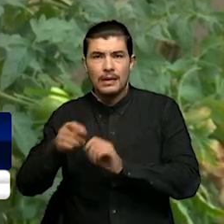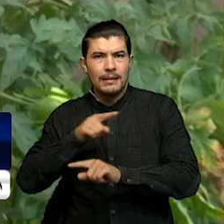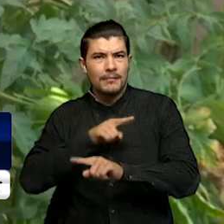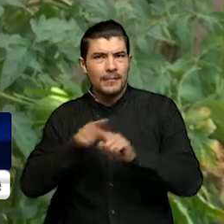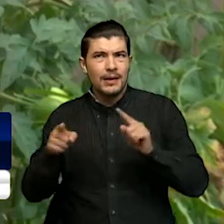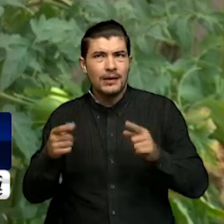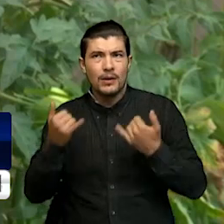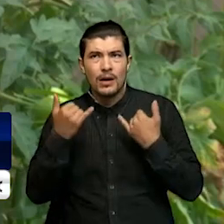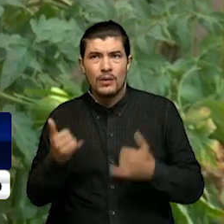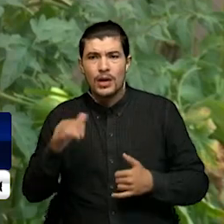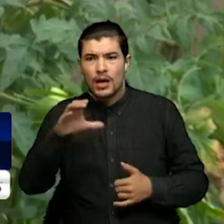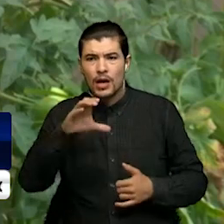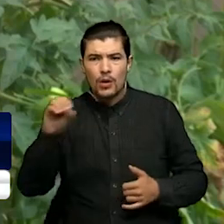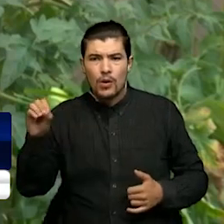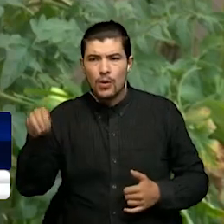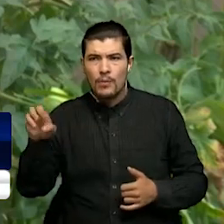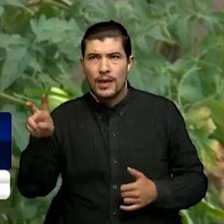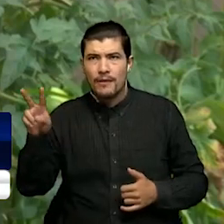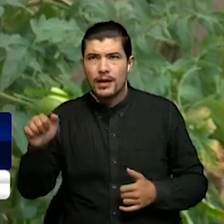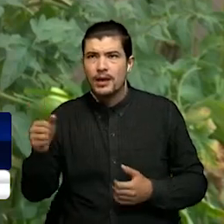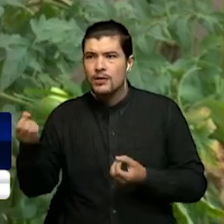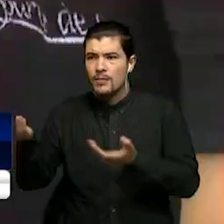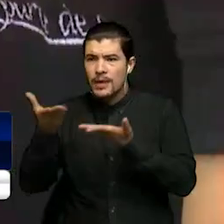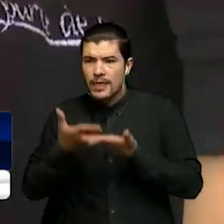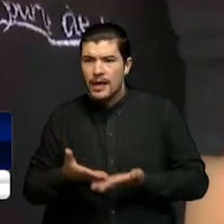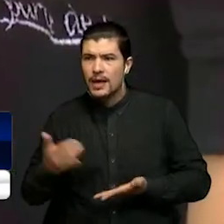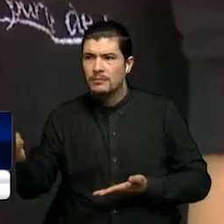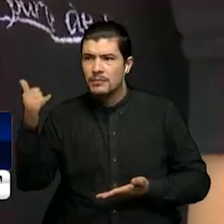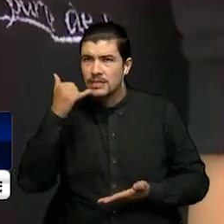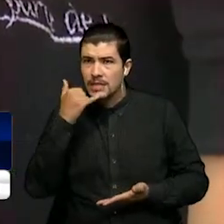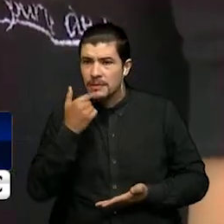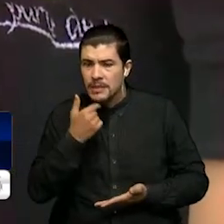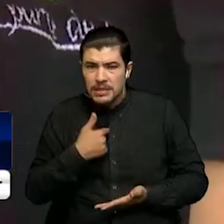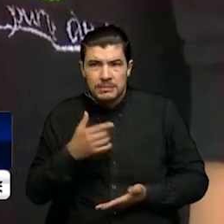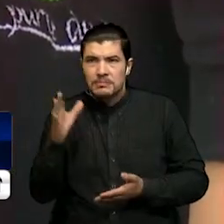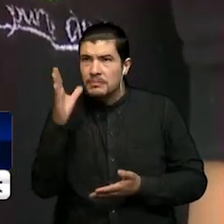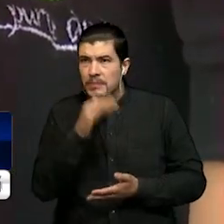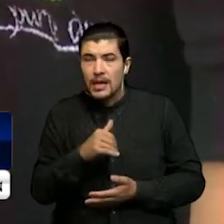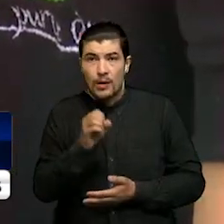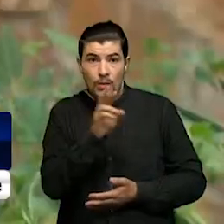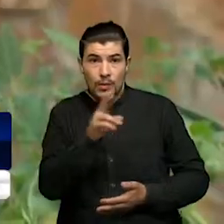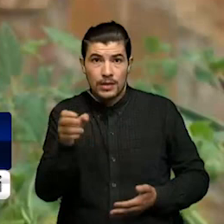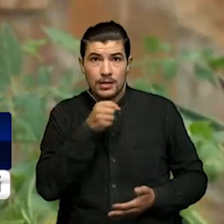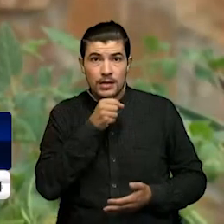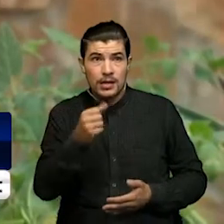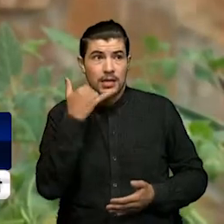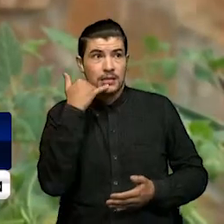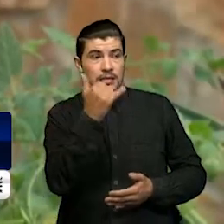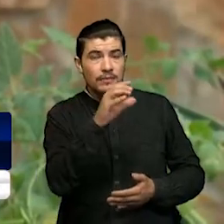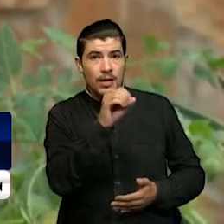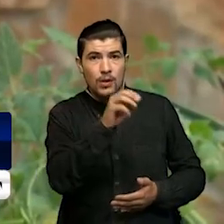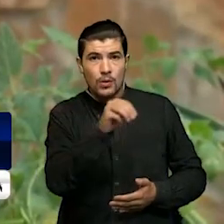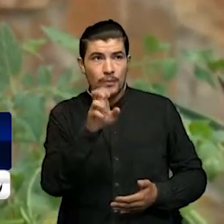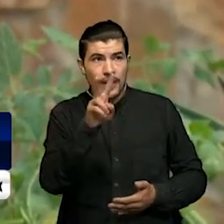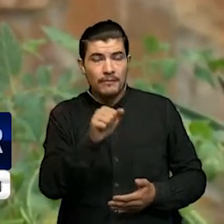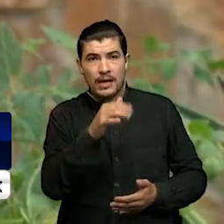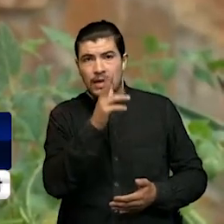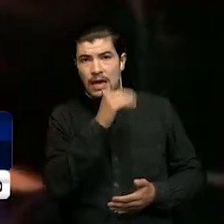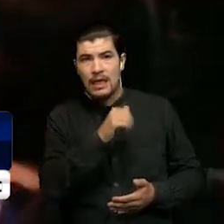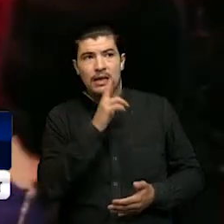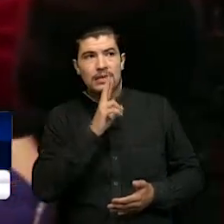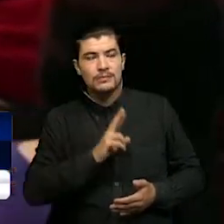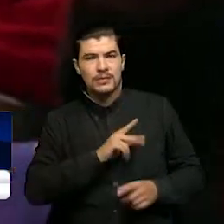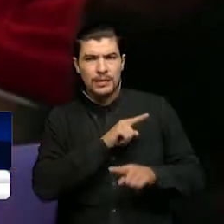como era hasta la fecha y no me ha hecho absolutamente en una llamada oriente noticias trato de contactar a la eps coomeva sin respuesta